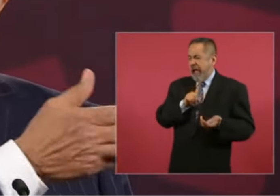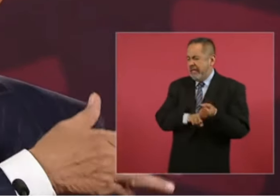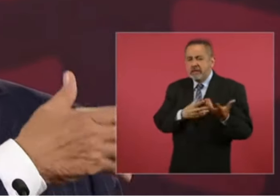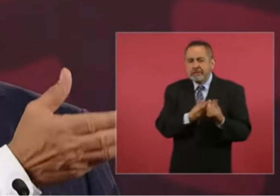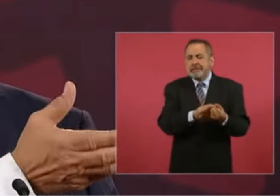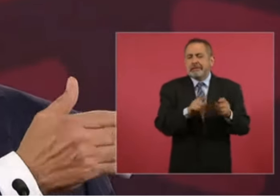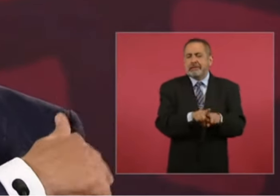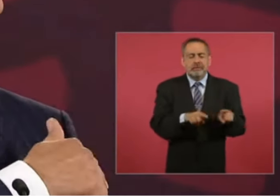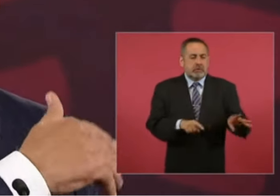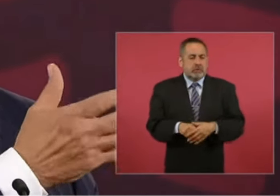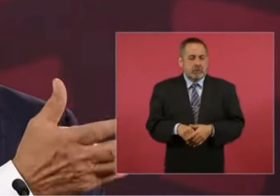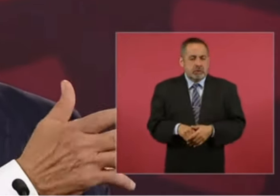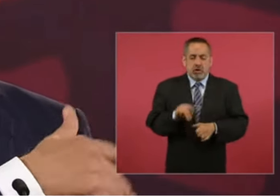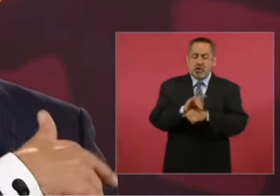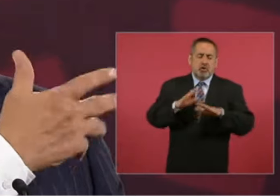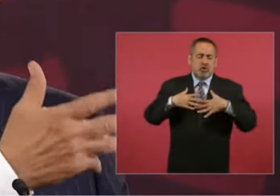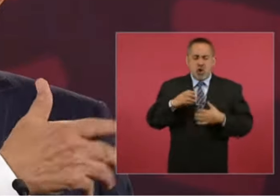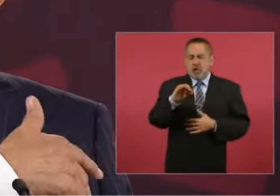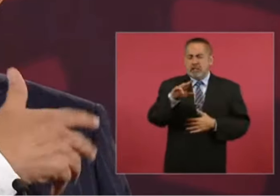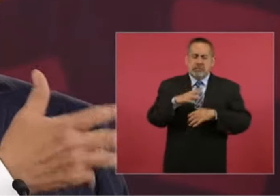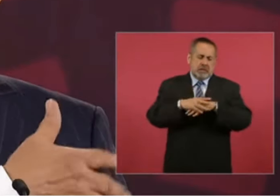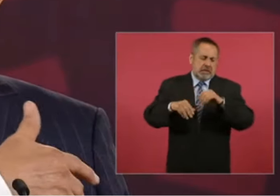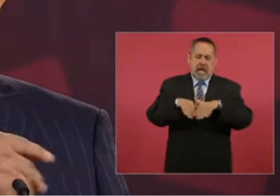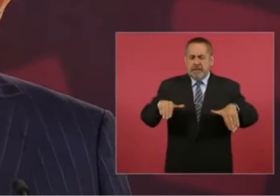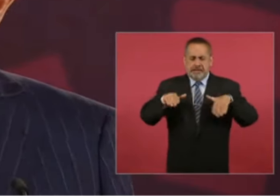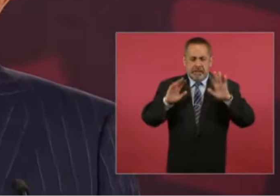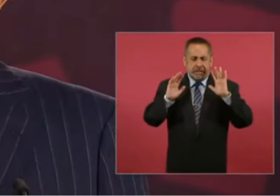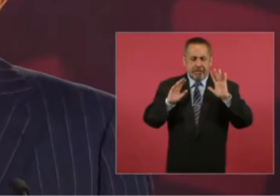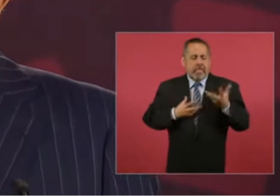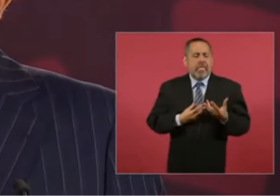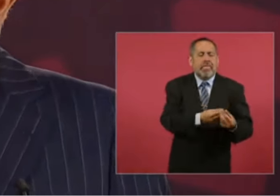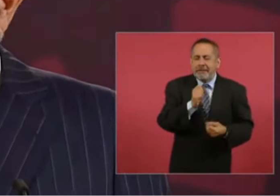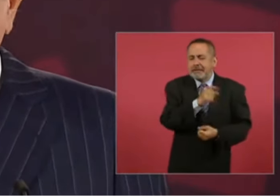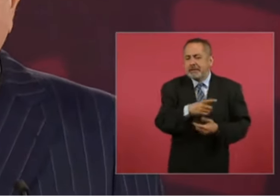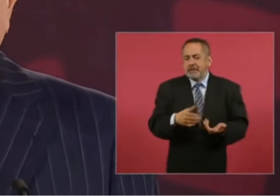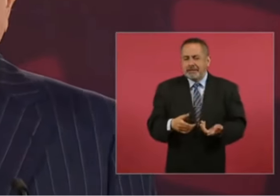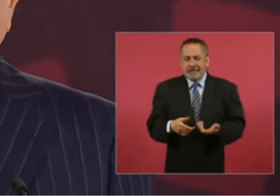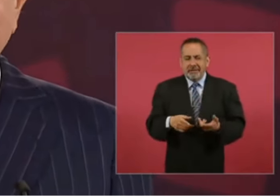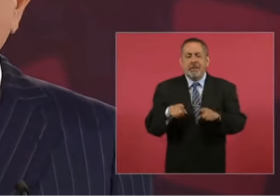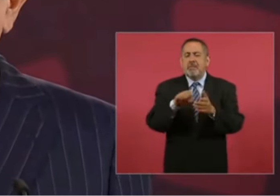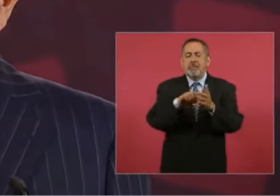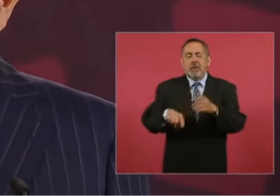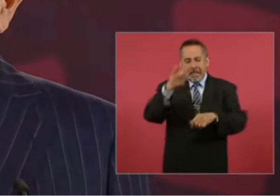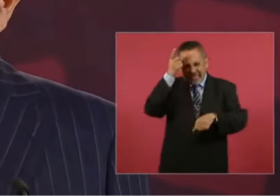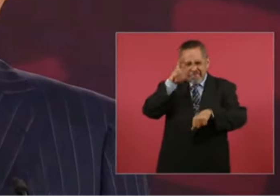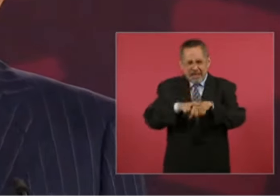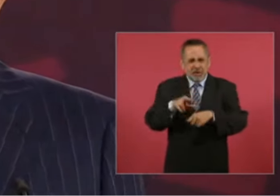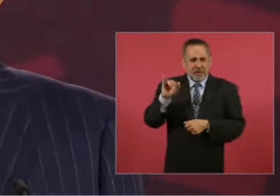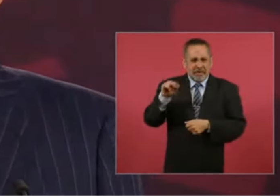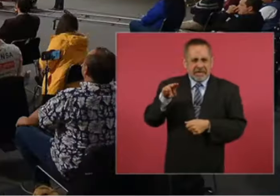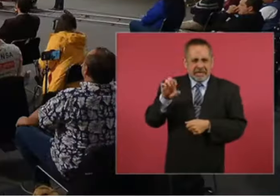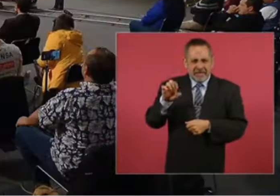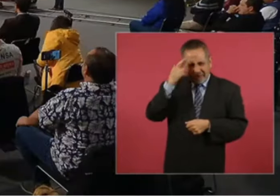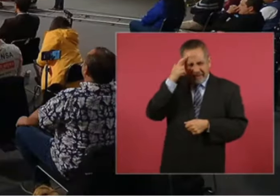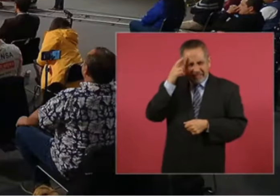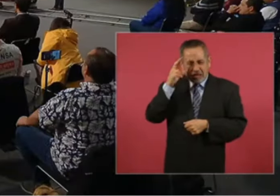que aparentan ser de la sociedad civil, ser independientes. Miren, el que fue director del INE no se